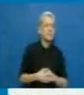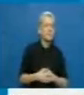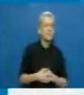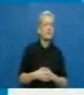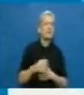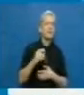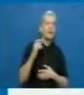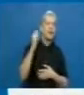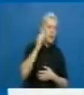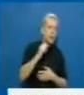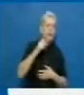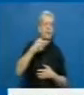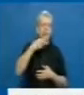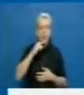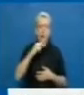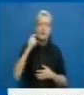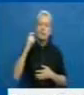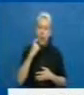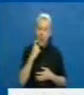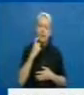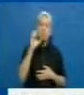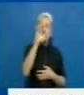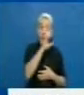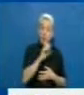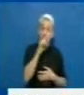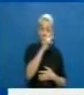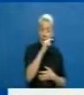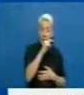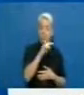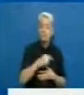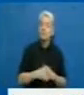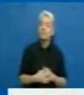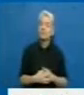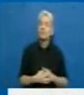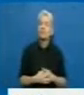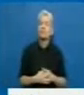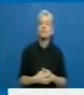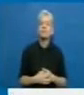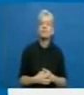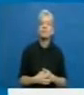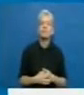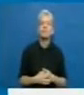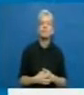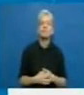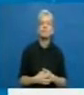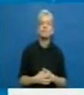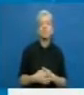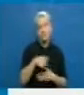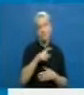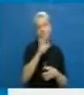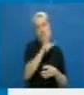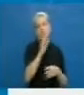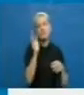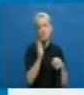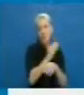Juan o San Luis, eran cuatro provincias que habían sido perjudicadas por distintas razones, pero fundamentalmente por la historia y porque